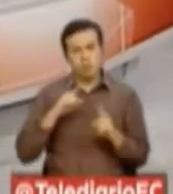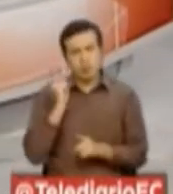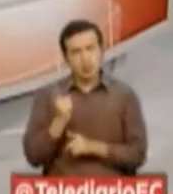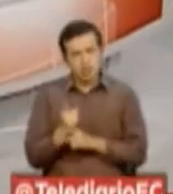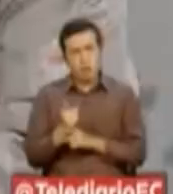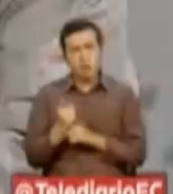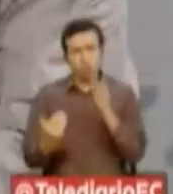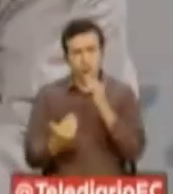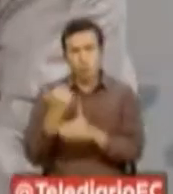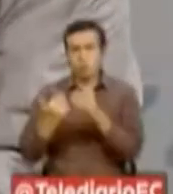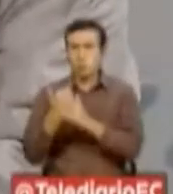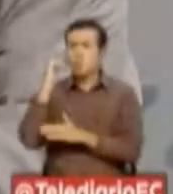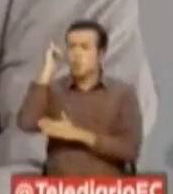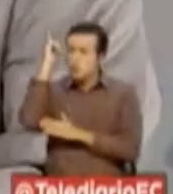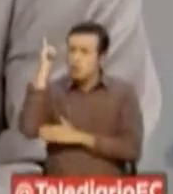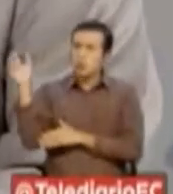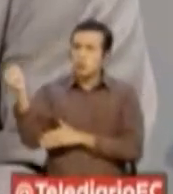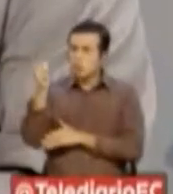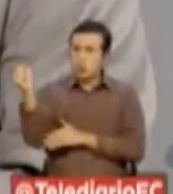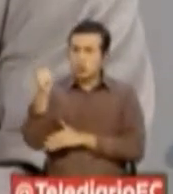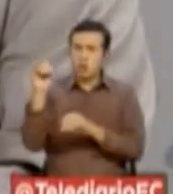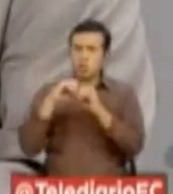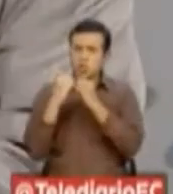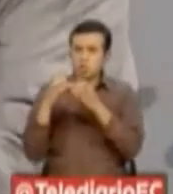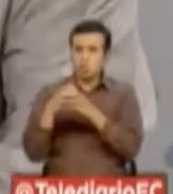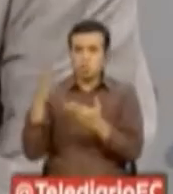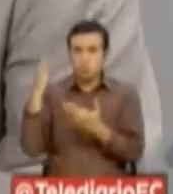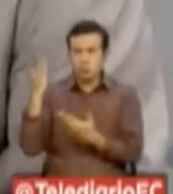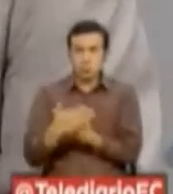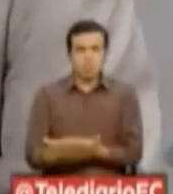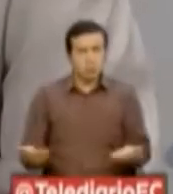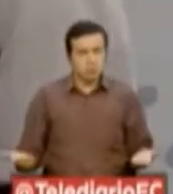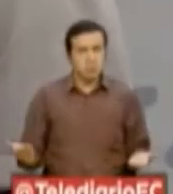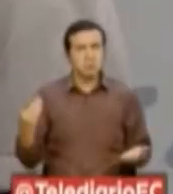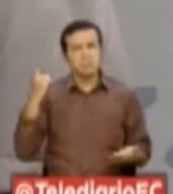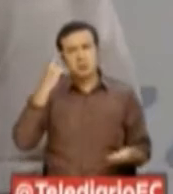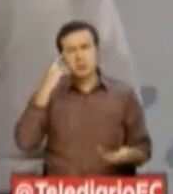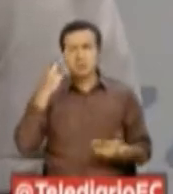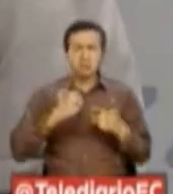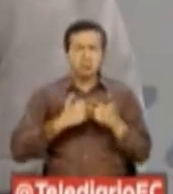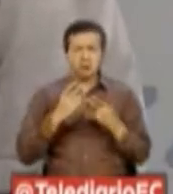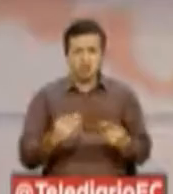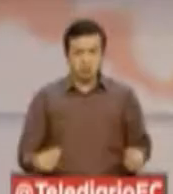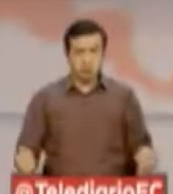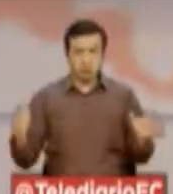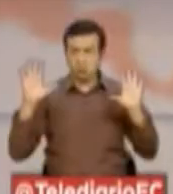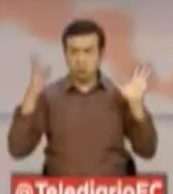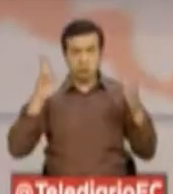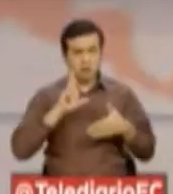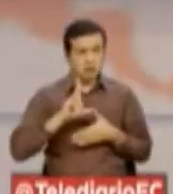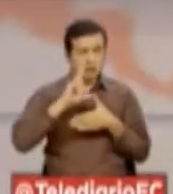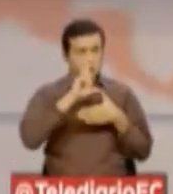liderazgos dentro de los propios partidos políticos pero este parece un tema no resuelto en el ecuador y en américa latina y a ratos en